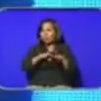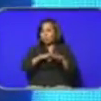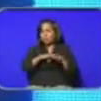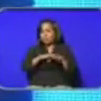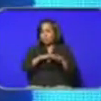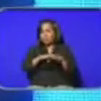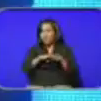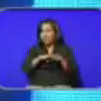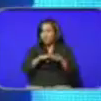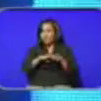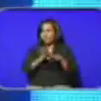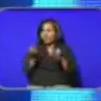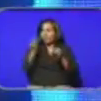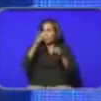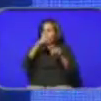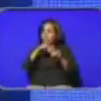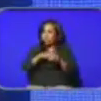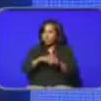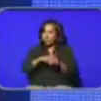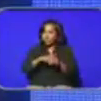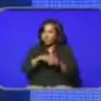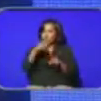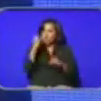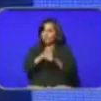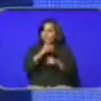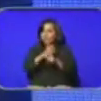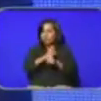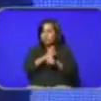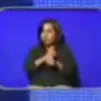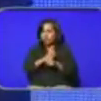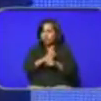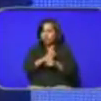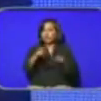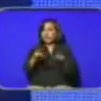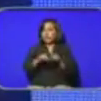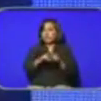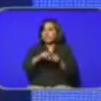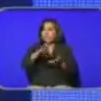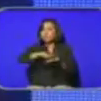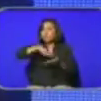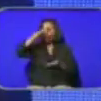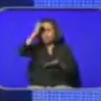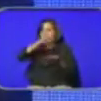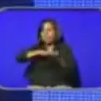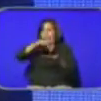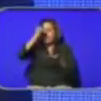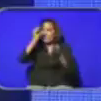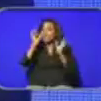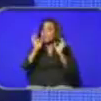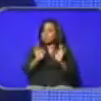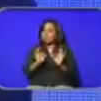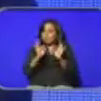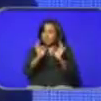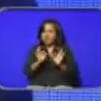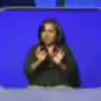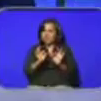social para accesar a una formación vocacional y técnica de primera calidad, no solo en Panamá, sino a nivel del mundo.